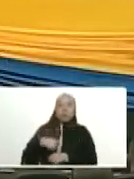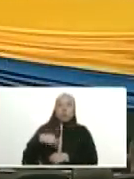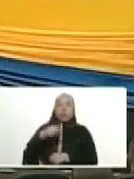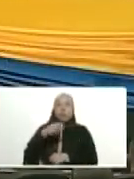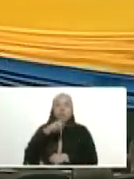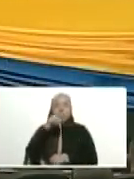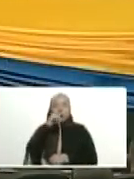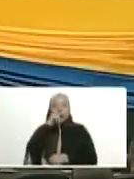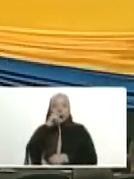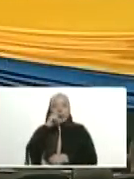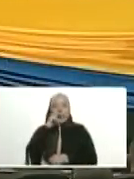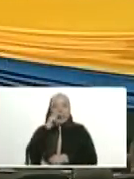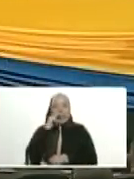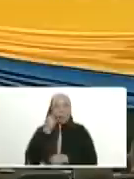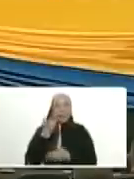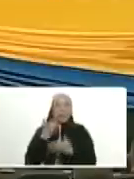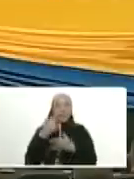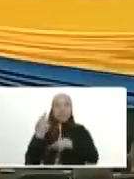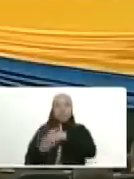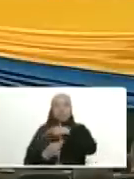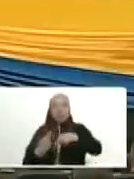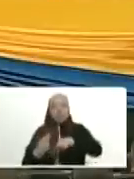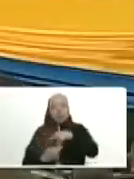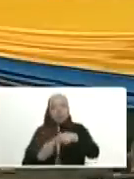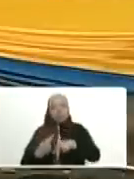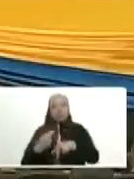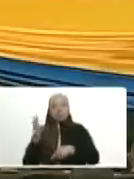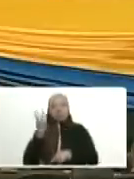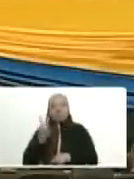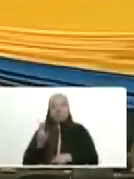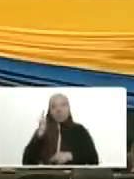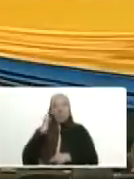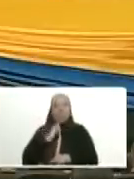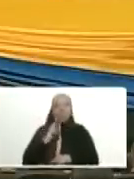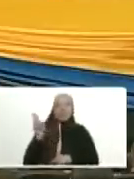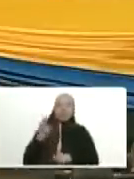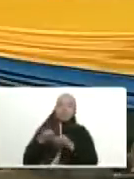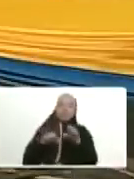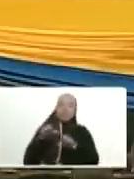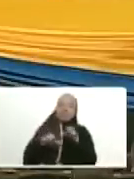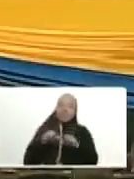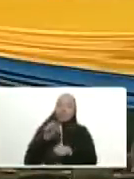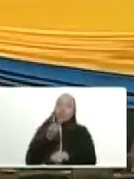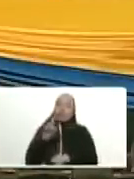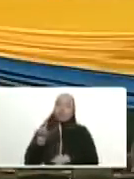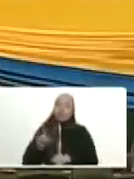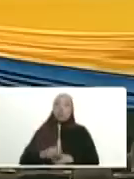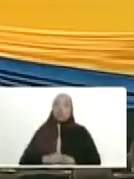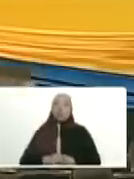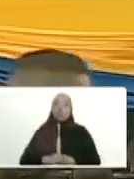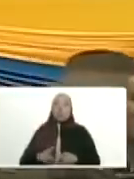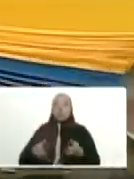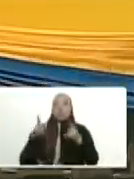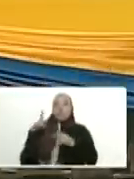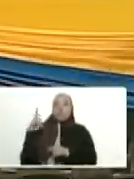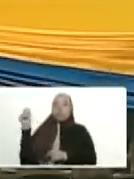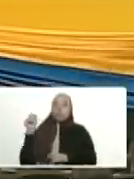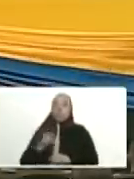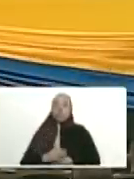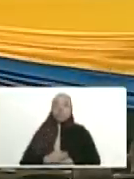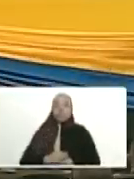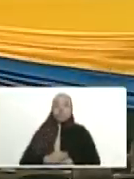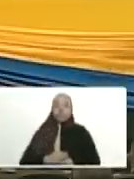fundadores hasta las ramas florecientes de la República Chávez Bolivariana en este siglo XXI. Jefe, permiso para retirarme. A la